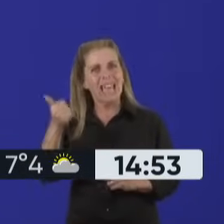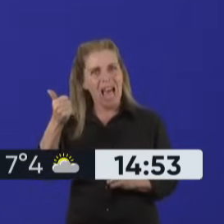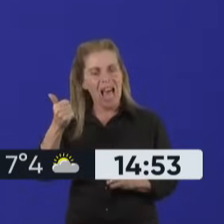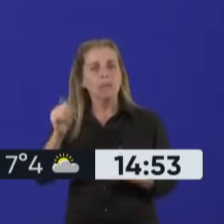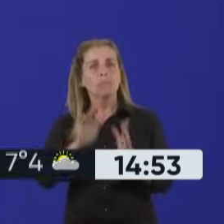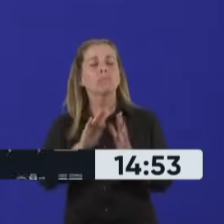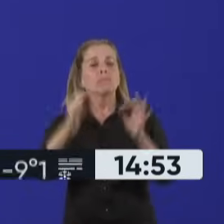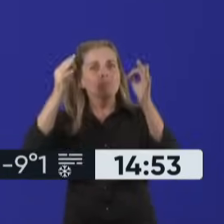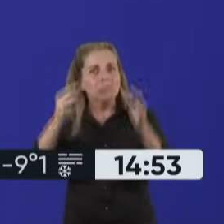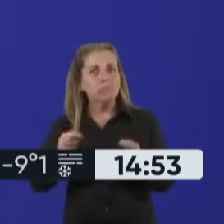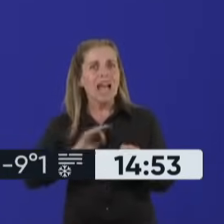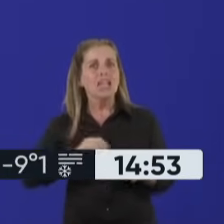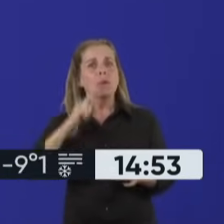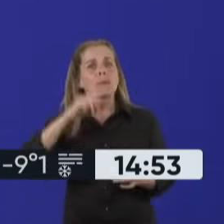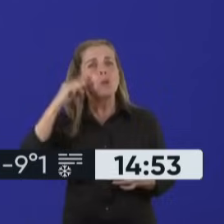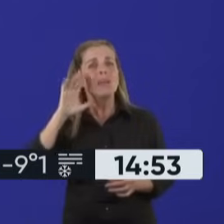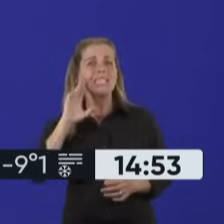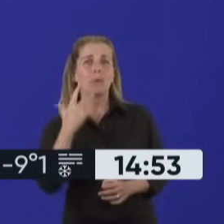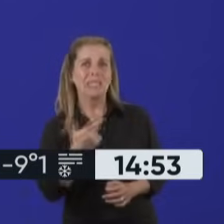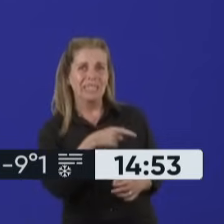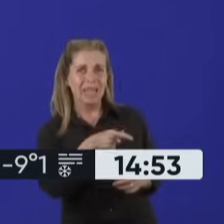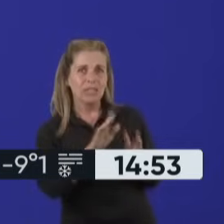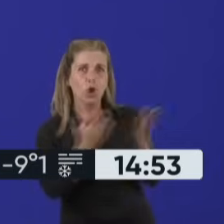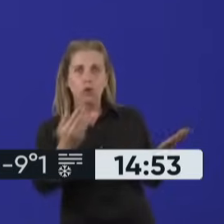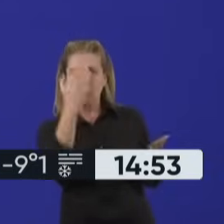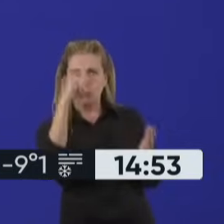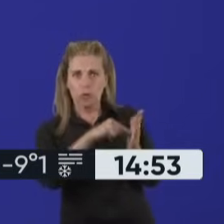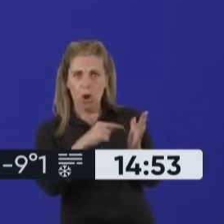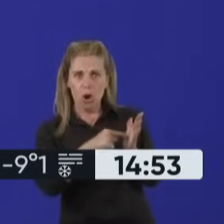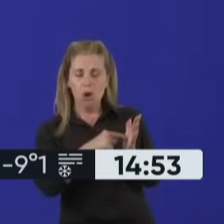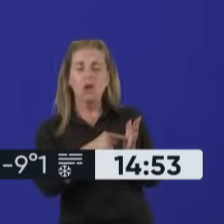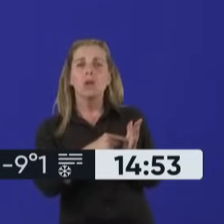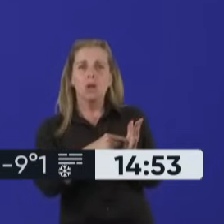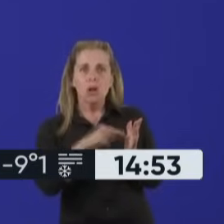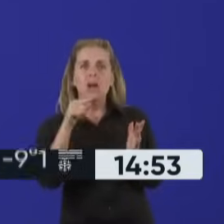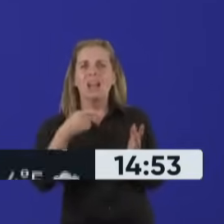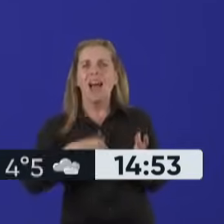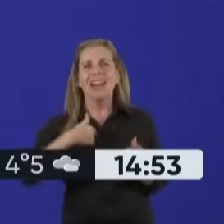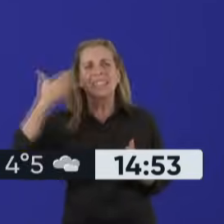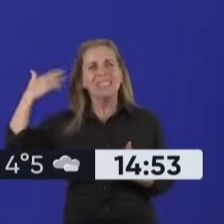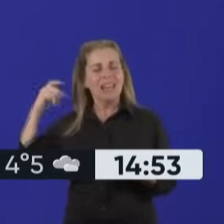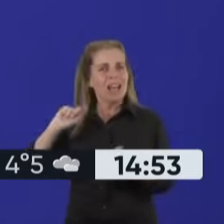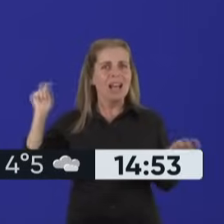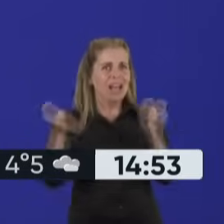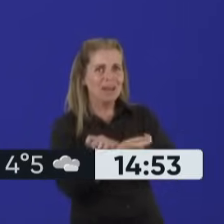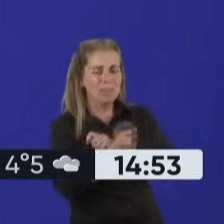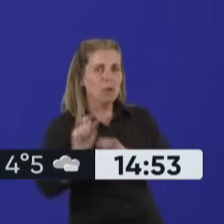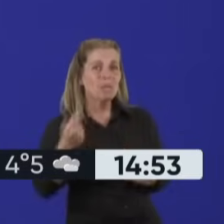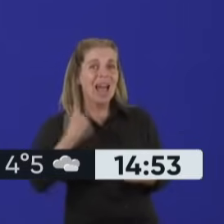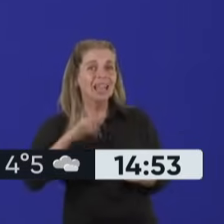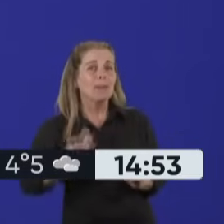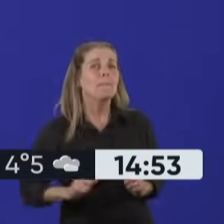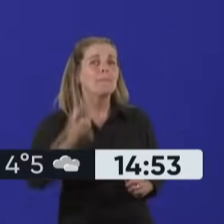Constitución de Alberdi del 53, Argentina, digamos, de ser un país de bárbaros, se convirtió en la primer